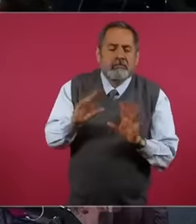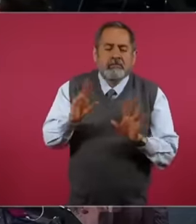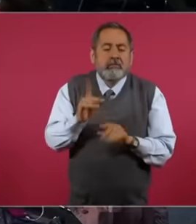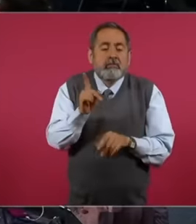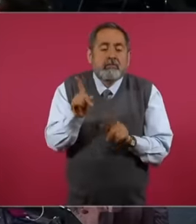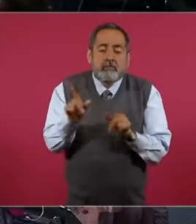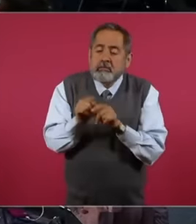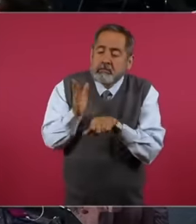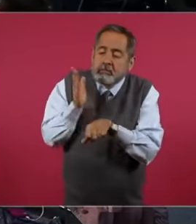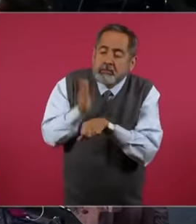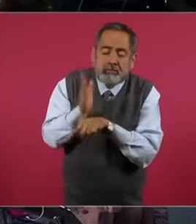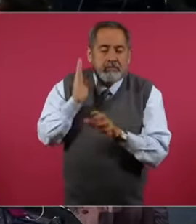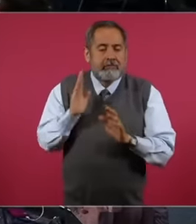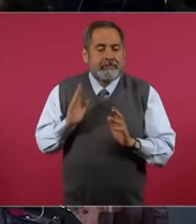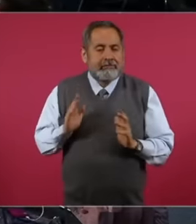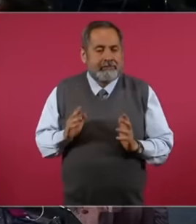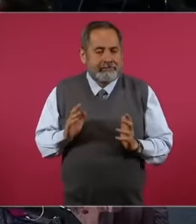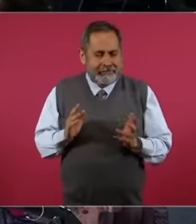que fuera